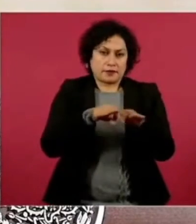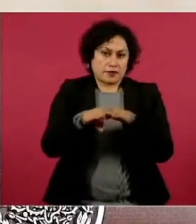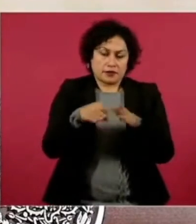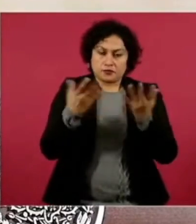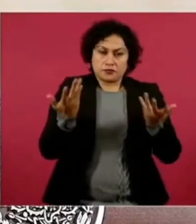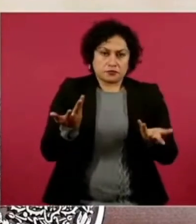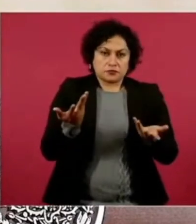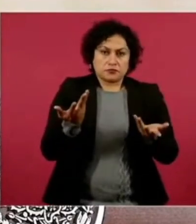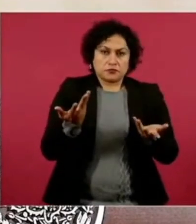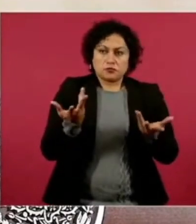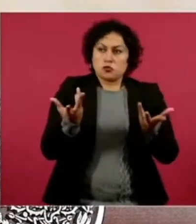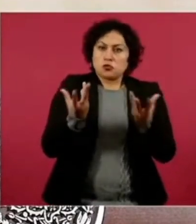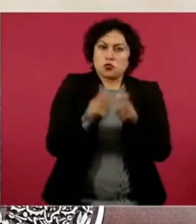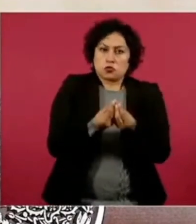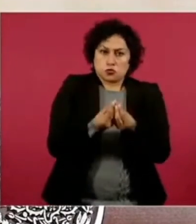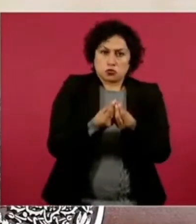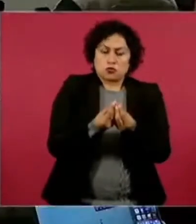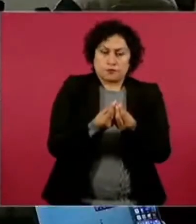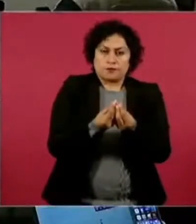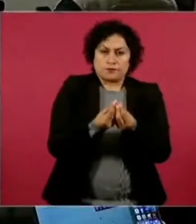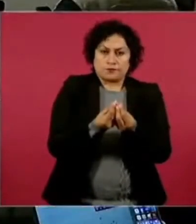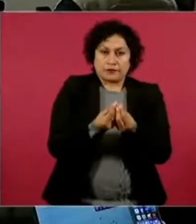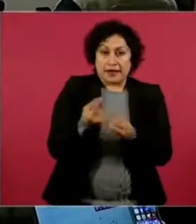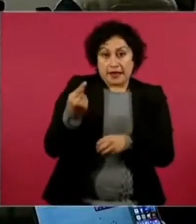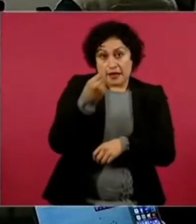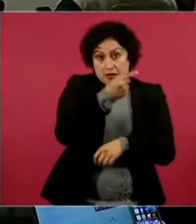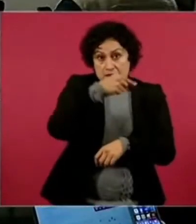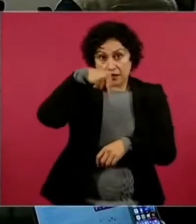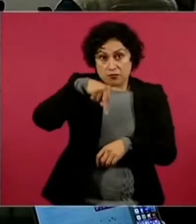Instituto de Agua de Nuevo León,